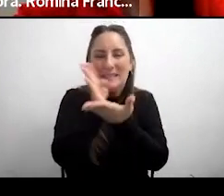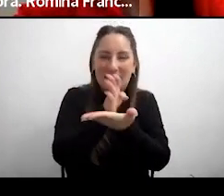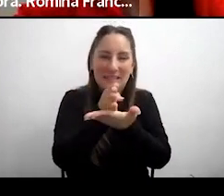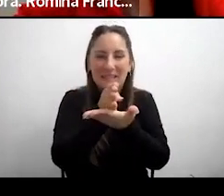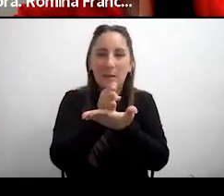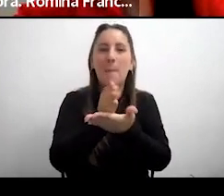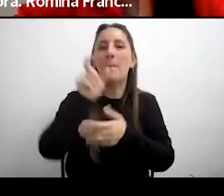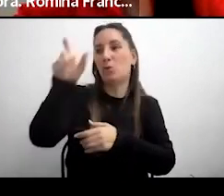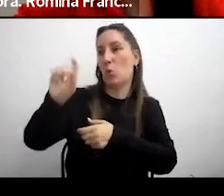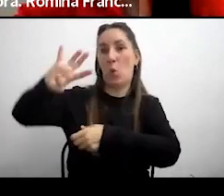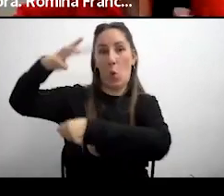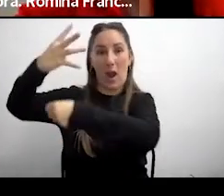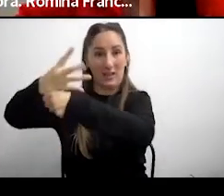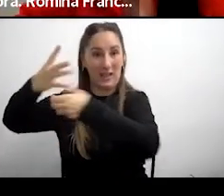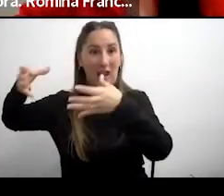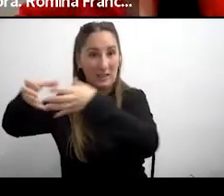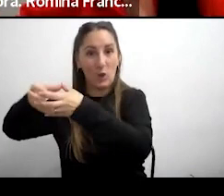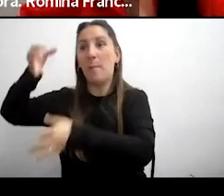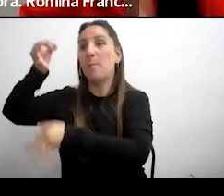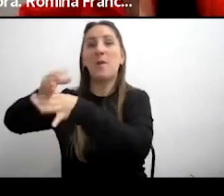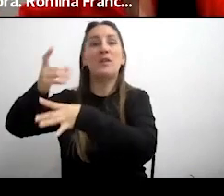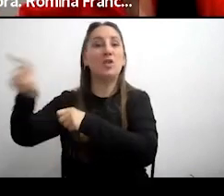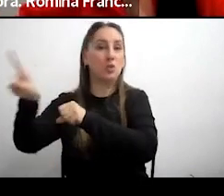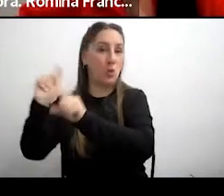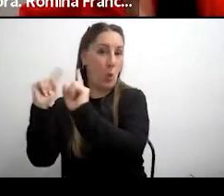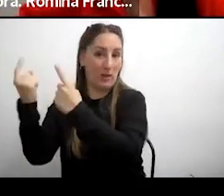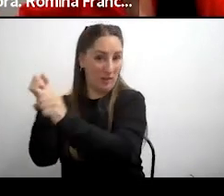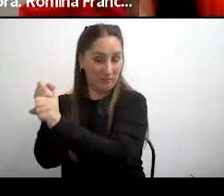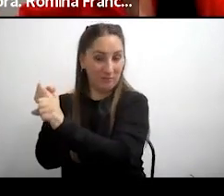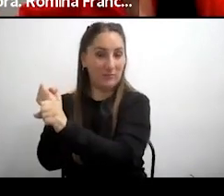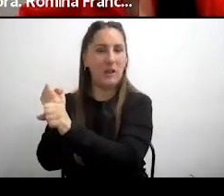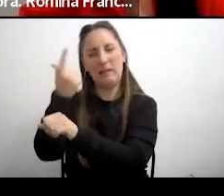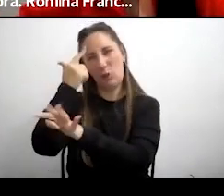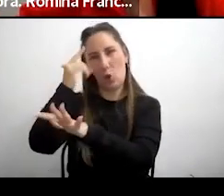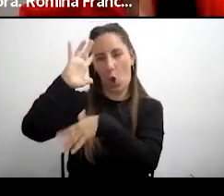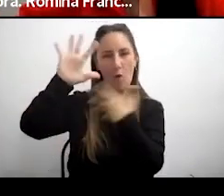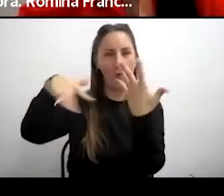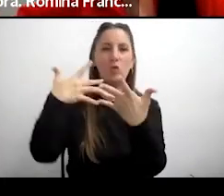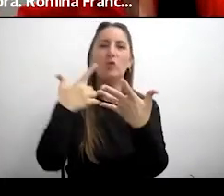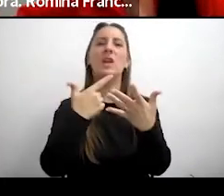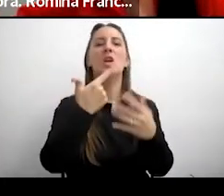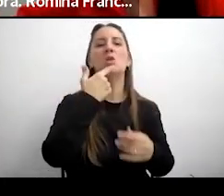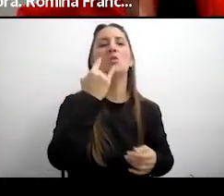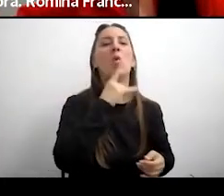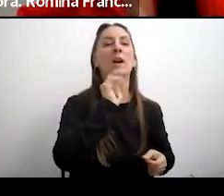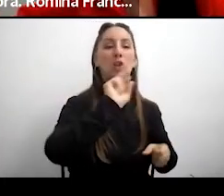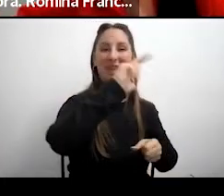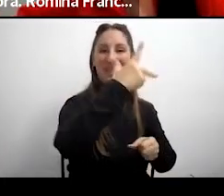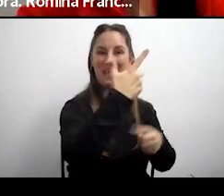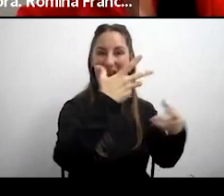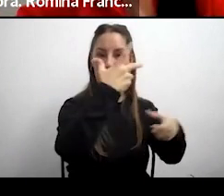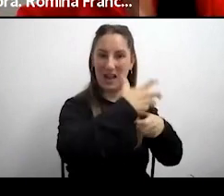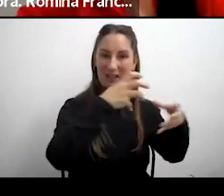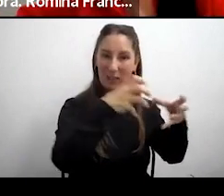sujetos de cuarta, los profesionales independientes, cuando a veces se los confunde con los sujetos de tercera categoría, las